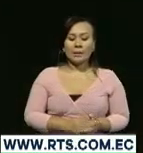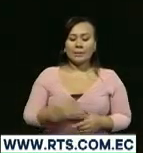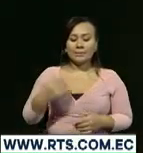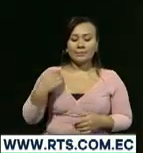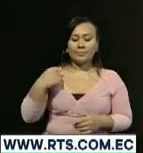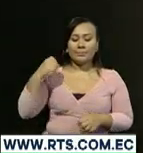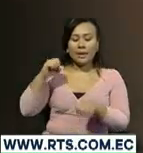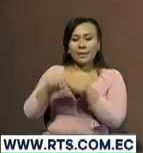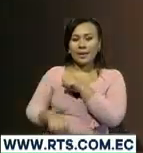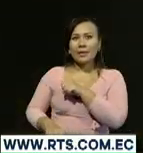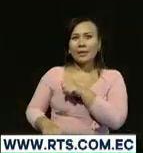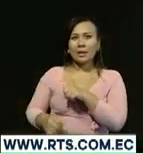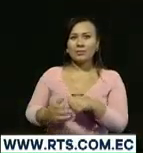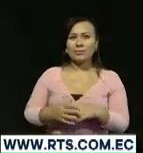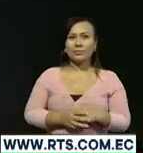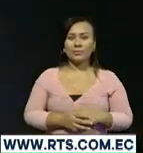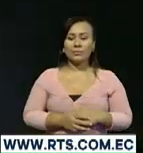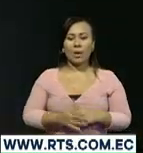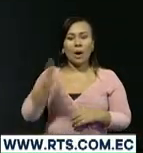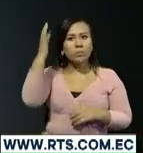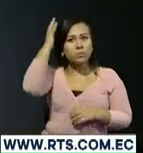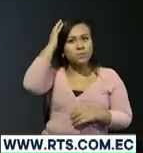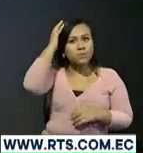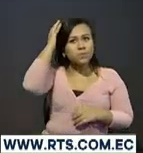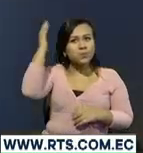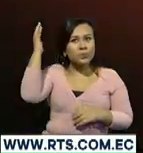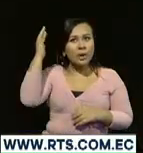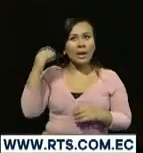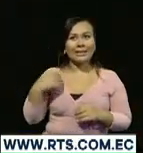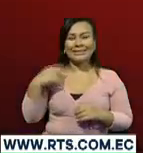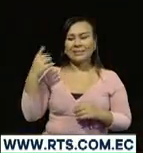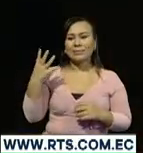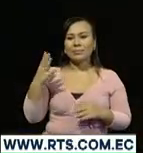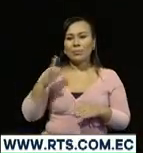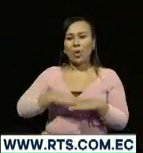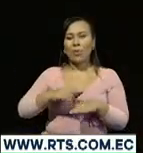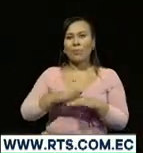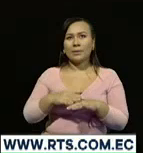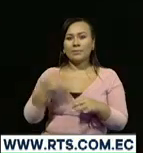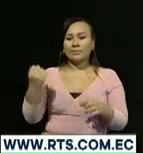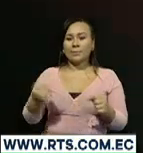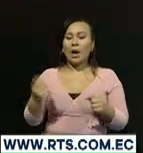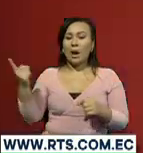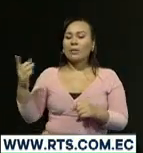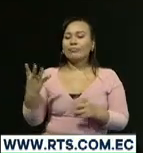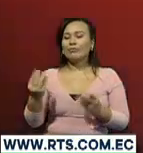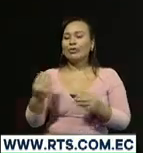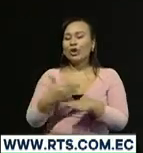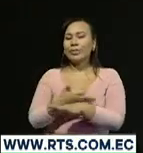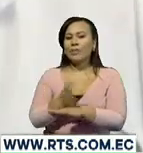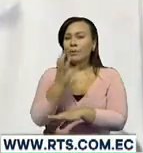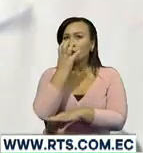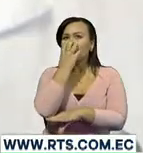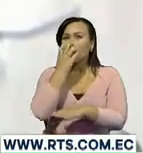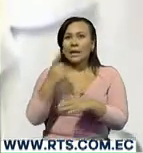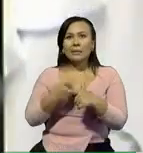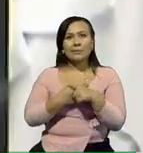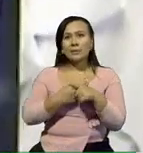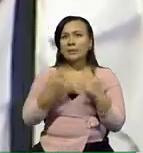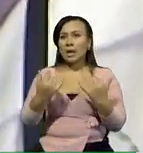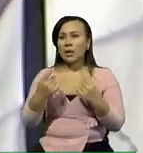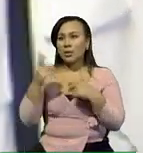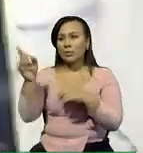un proceso de hidrocefalia producto del traumatismo. En estos momentos, y pasó por la unidad de cuidados intensivos, en estos momentos se encuentra en el área